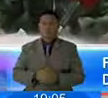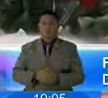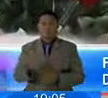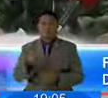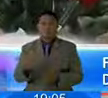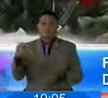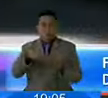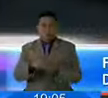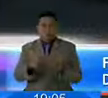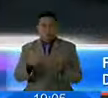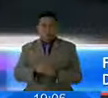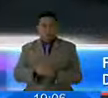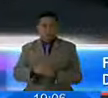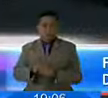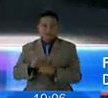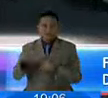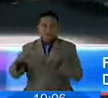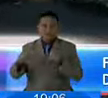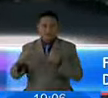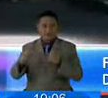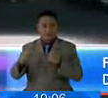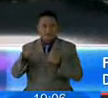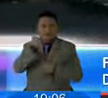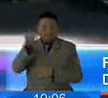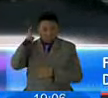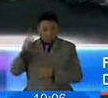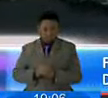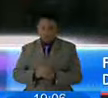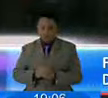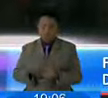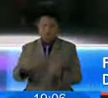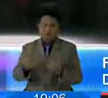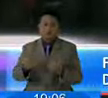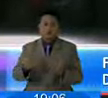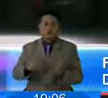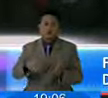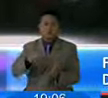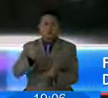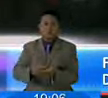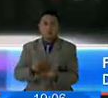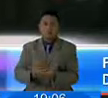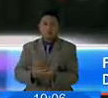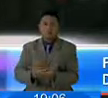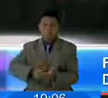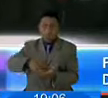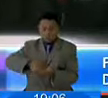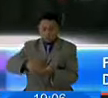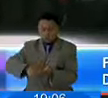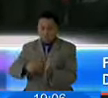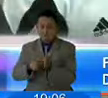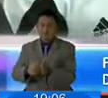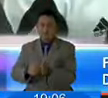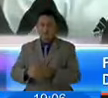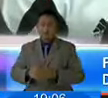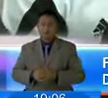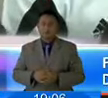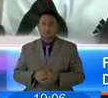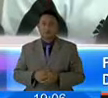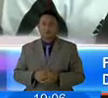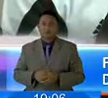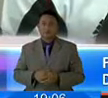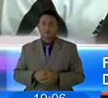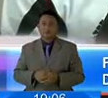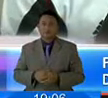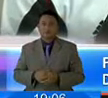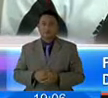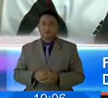ser traicionados y esta vez demandan un respaldo por escrito de lo que salga de las mesas de gobernabilidad. No podemos entregar